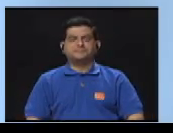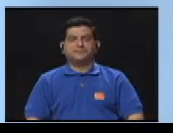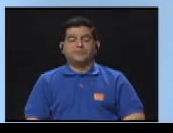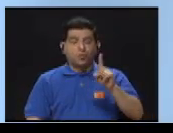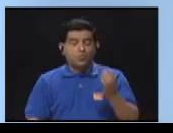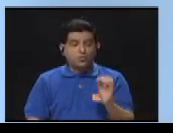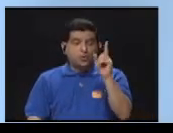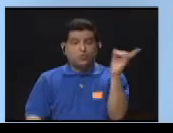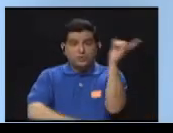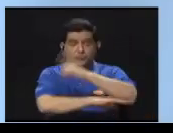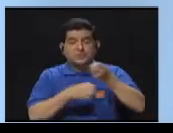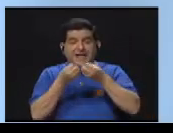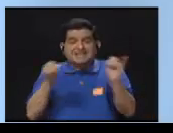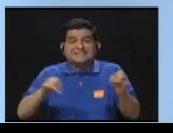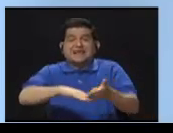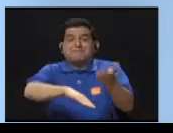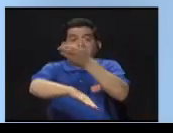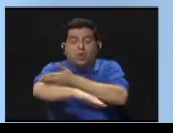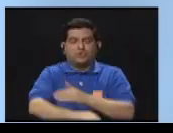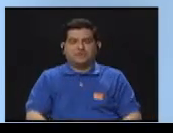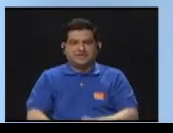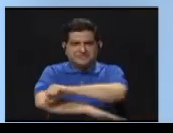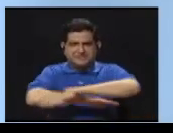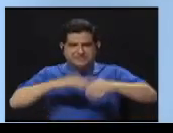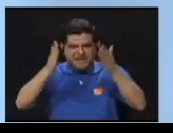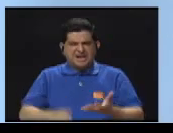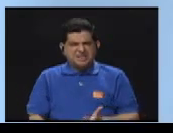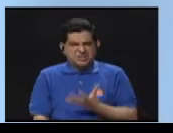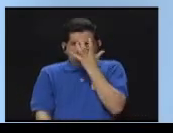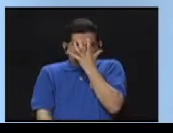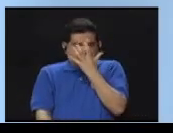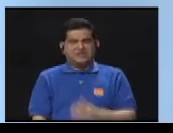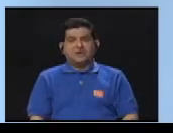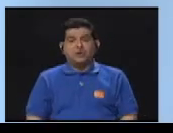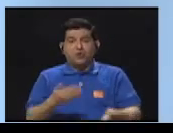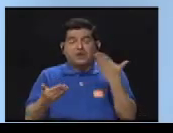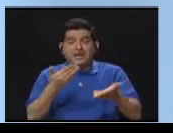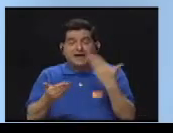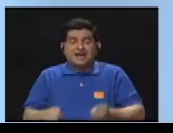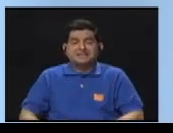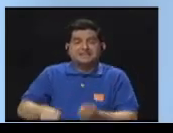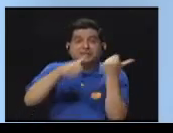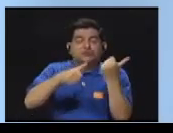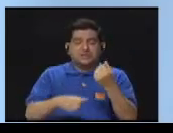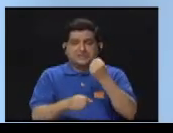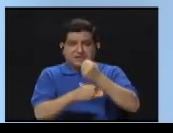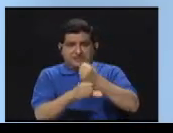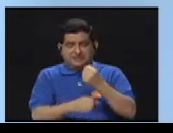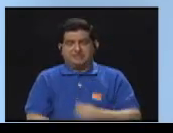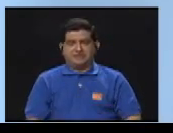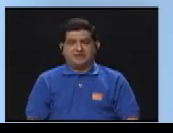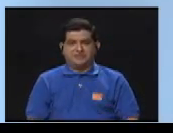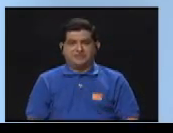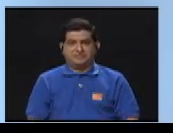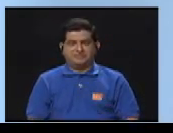uno de los chicos un día fue sin las botas, entonces el arquitecto, me acuerdo, se puso furioso y estuvo a punto de echarnos de la obra. Por